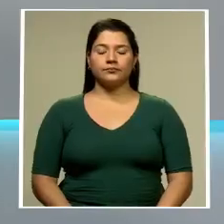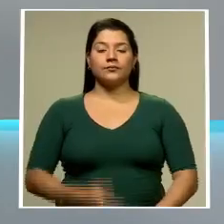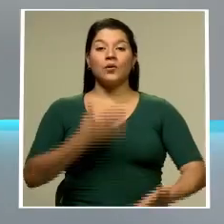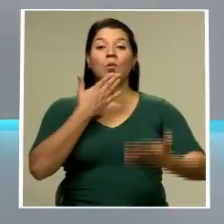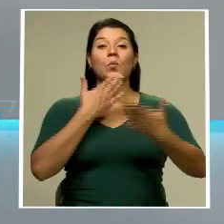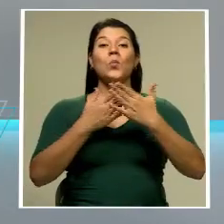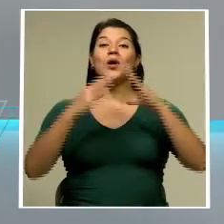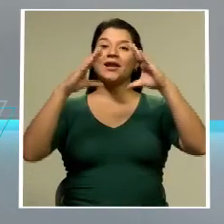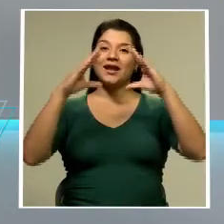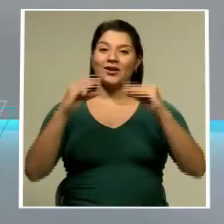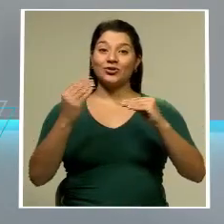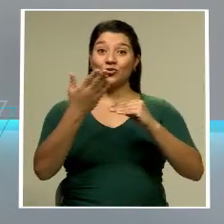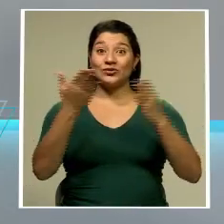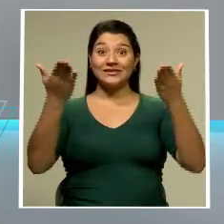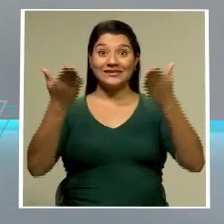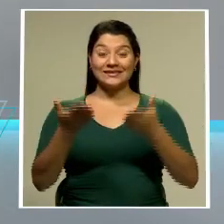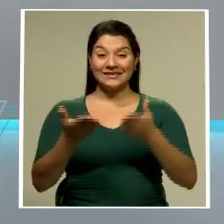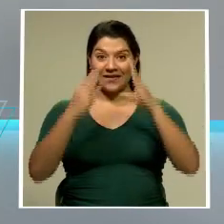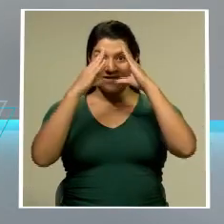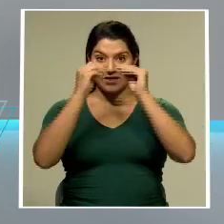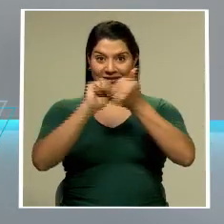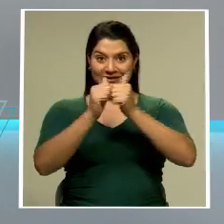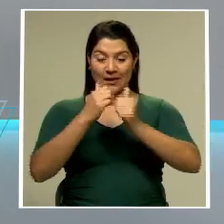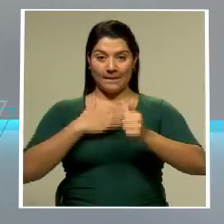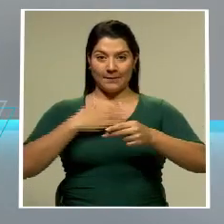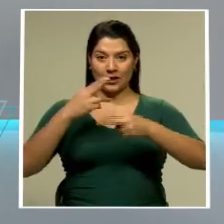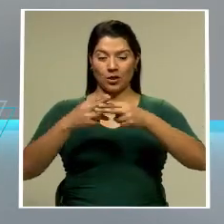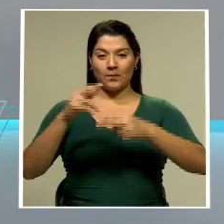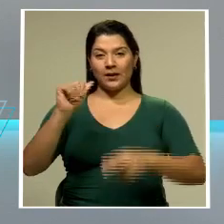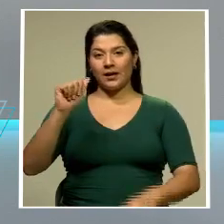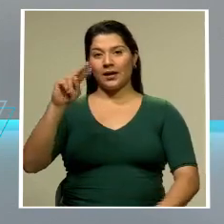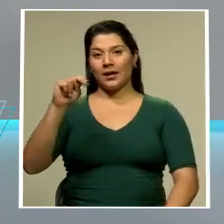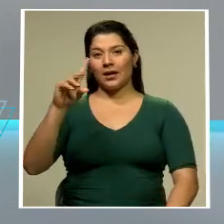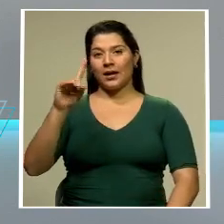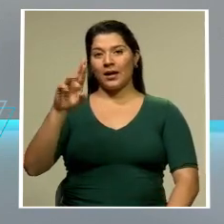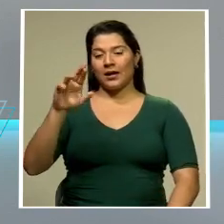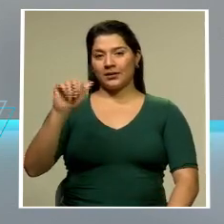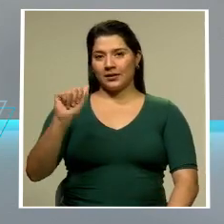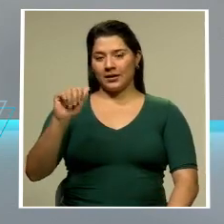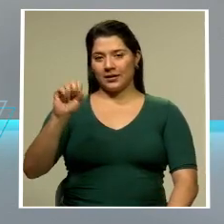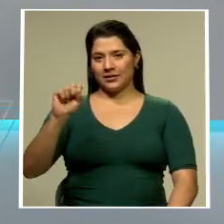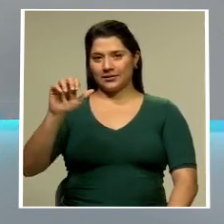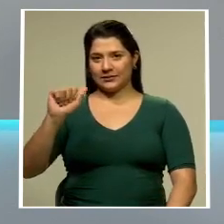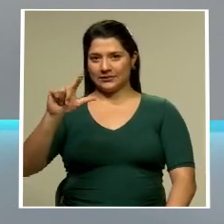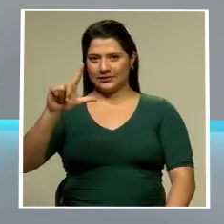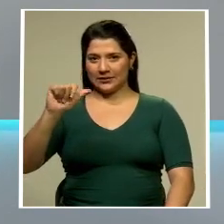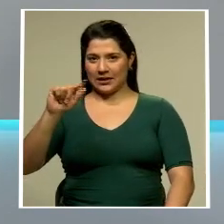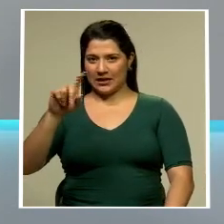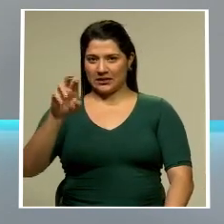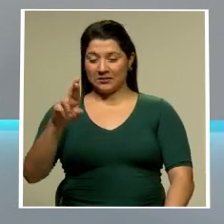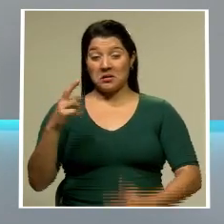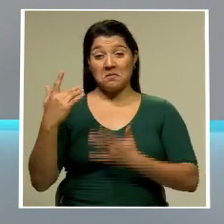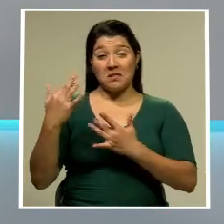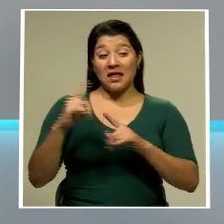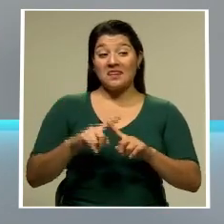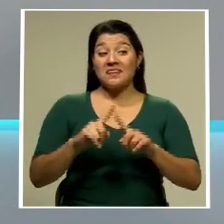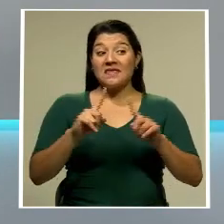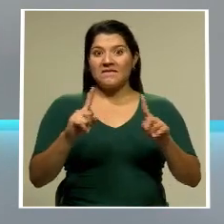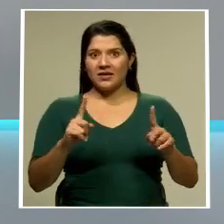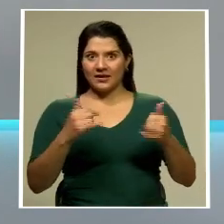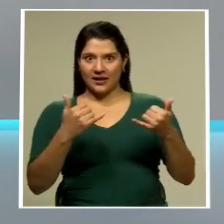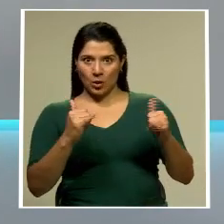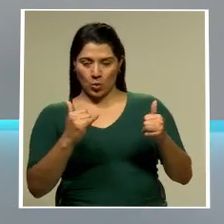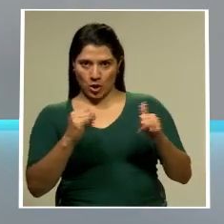Buenas noches, bienvenidos a la información deportiva, les saluda Andrea Salazar y aunque se esperaba una selección muy diferente, el técnico Luis Fernando Suárez hizo